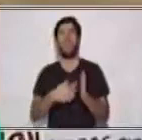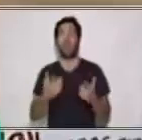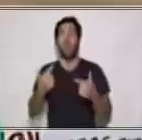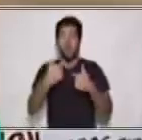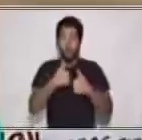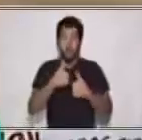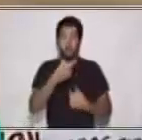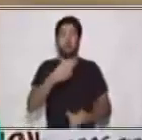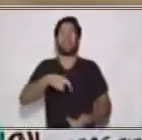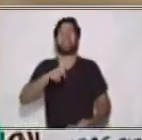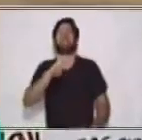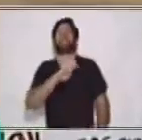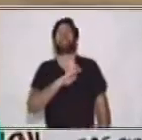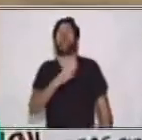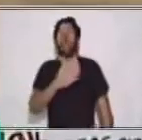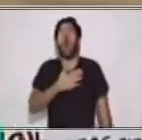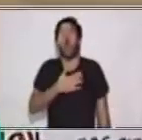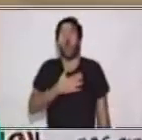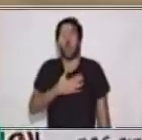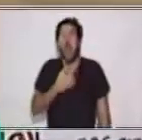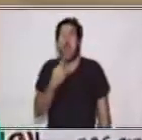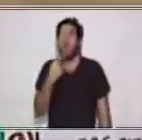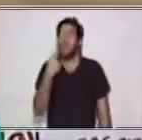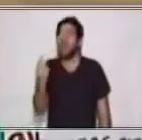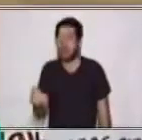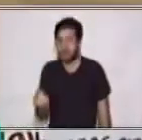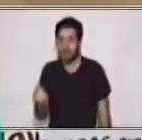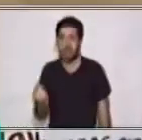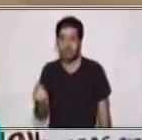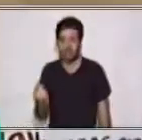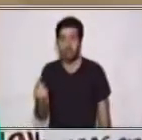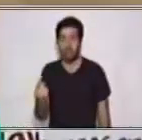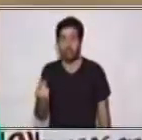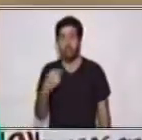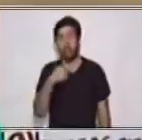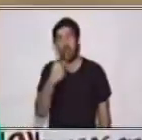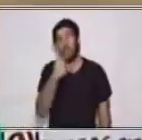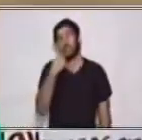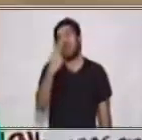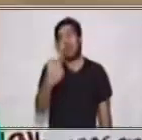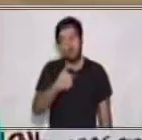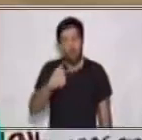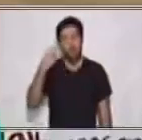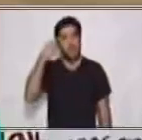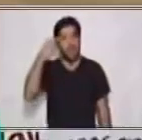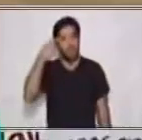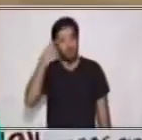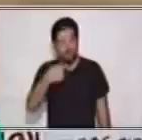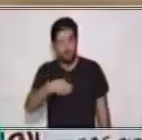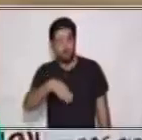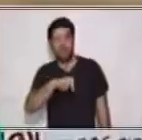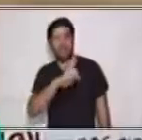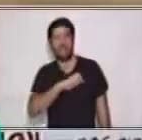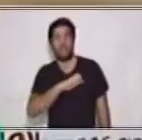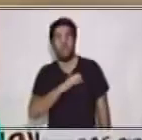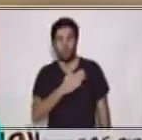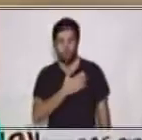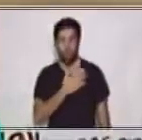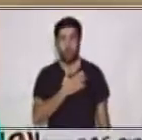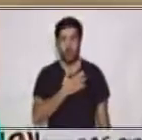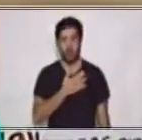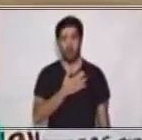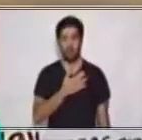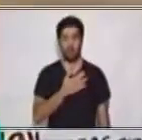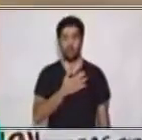personales y que transmiten pues creencias o pensamientos personales. Como vimos, es